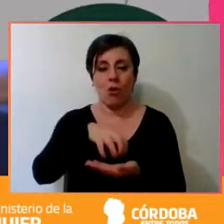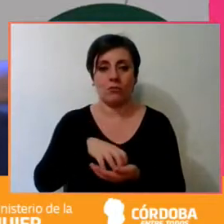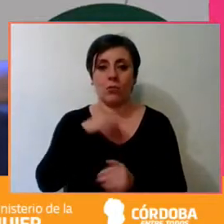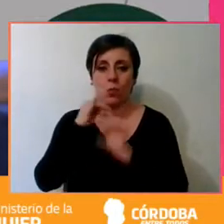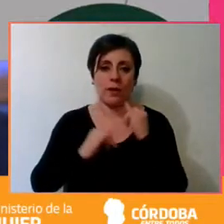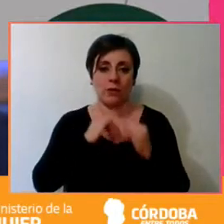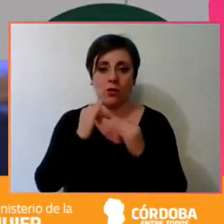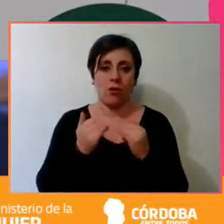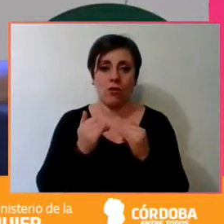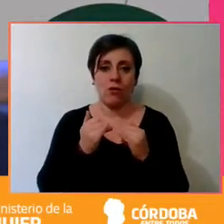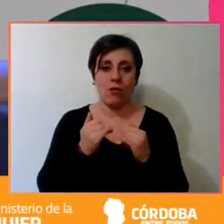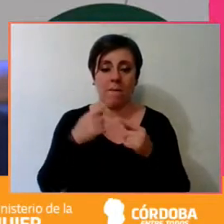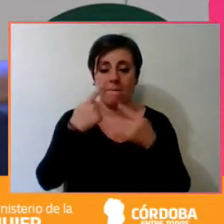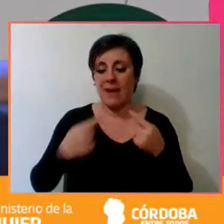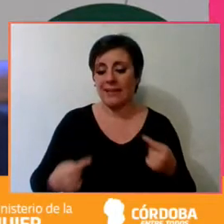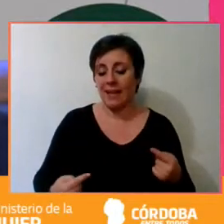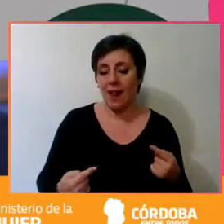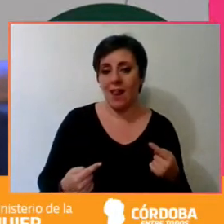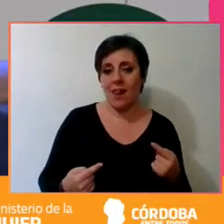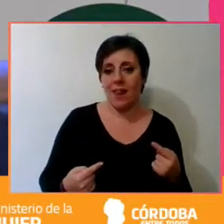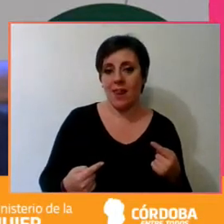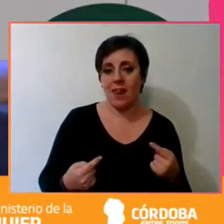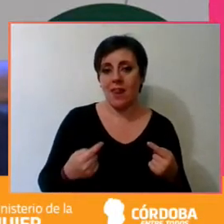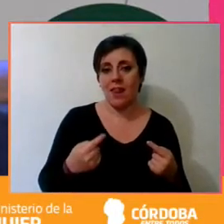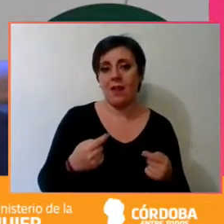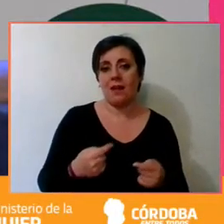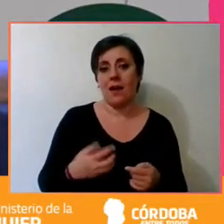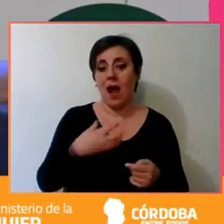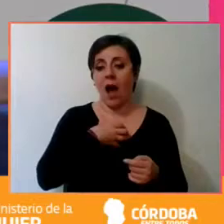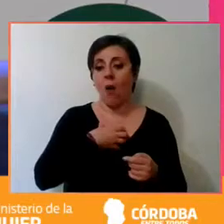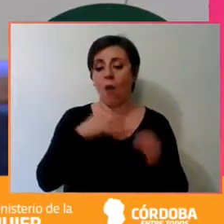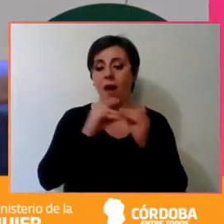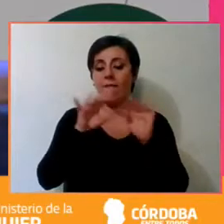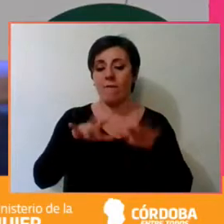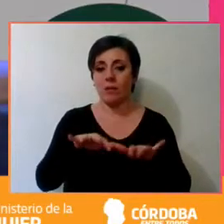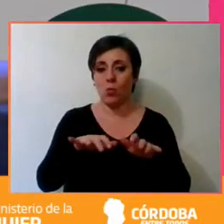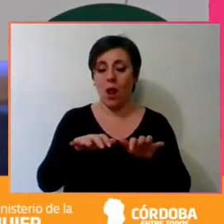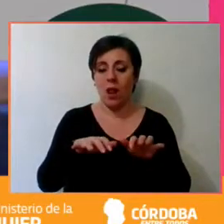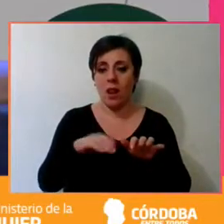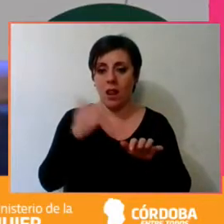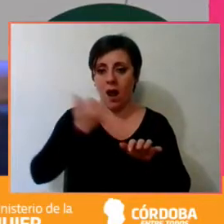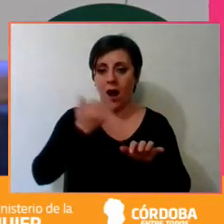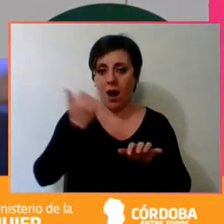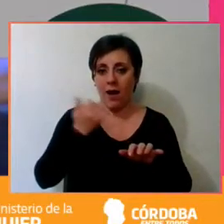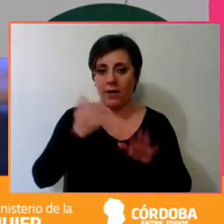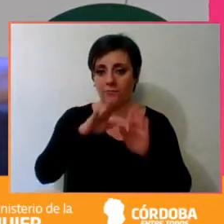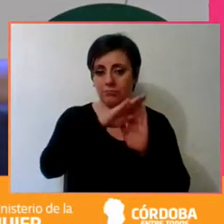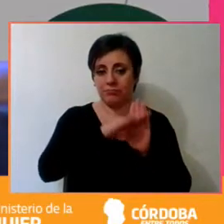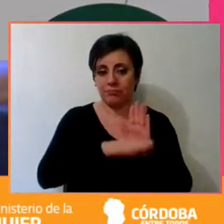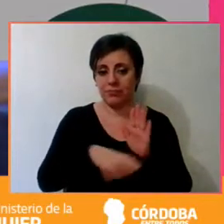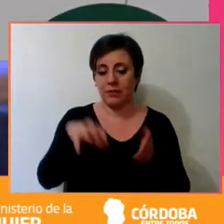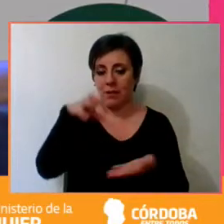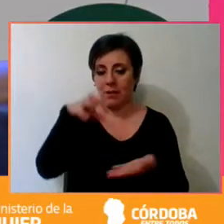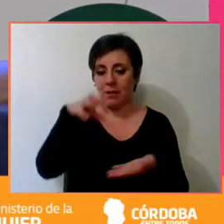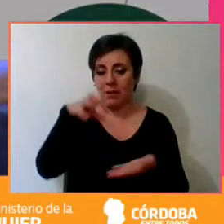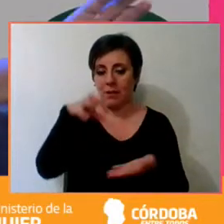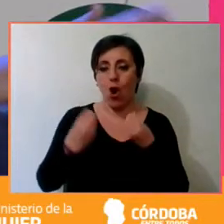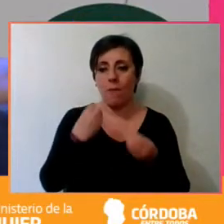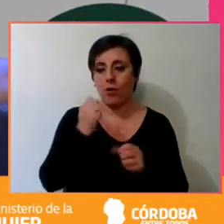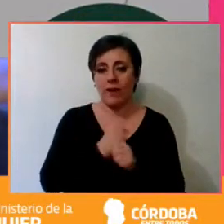del material que van a tener en el aula virtual está todo el contenido del polo y cómo trabajamos